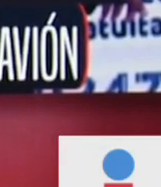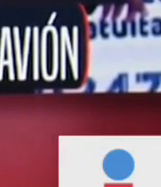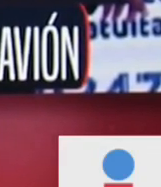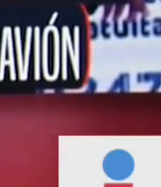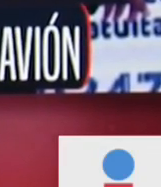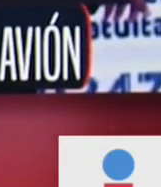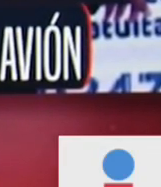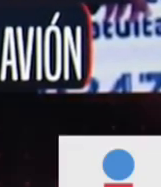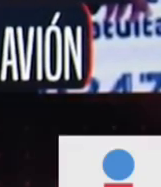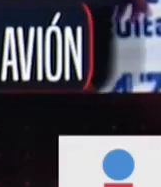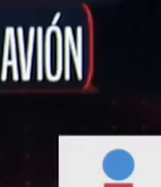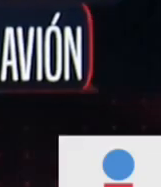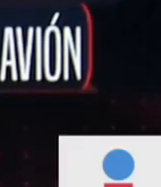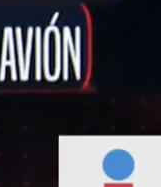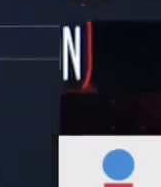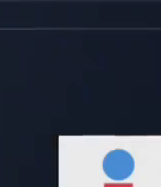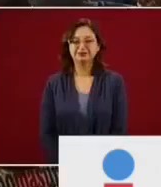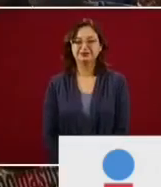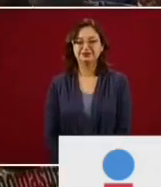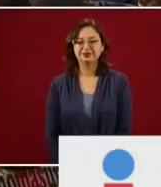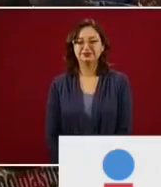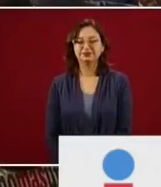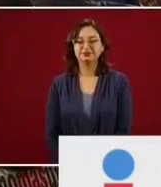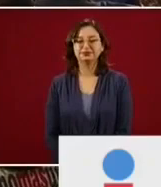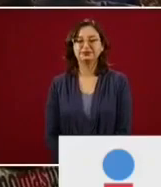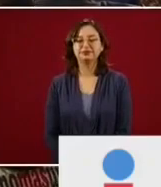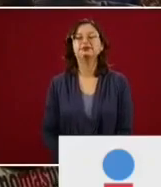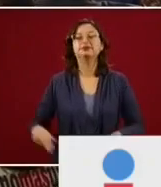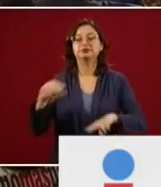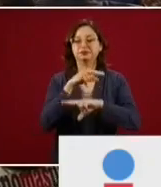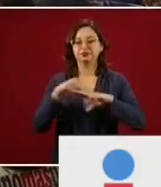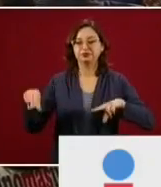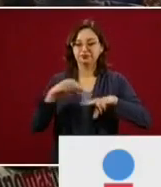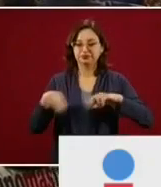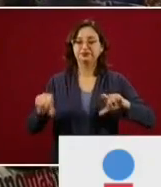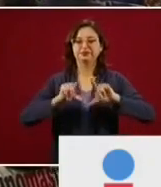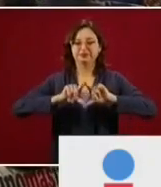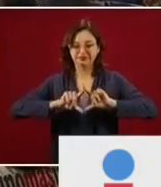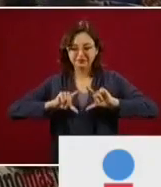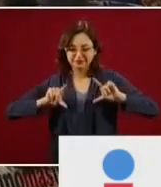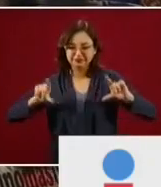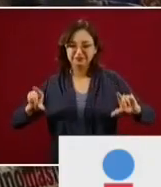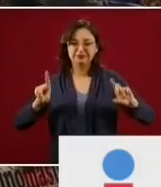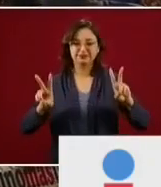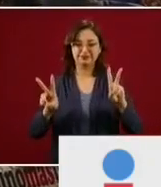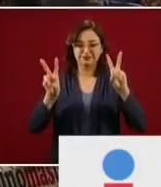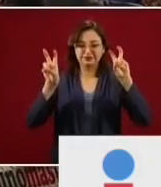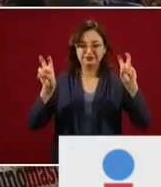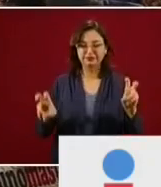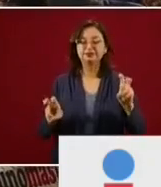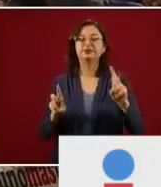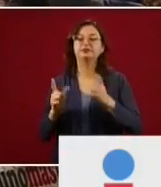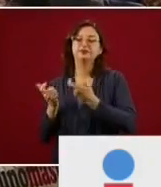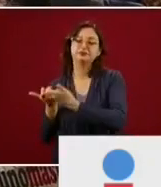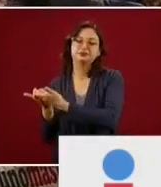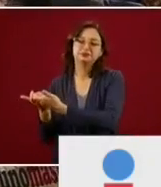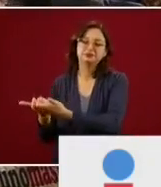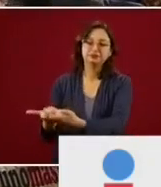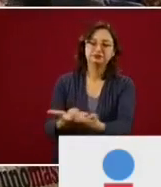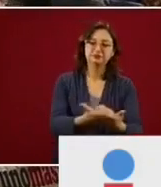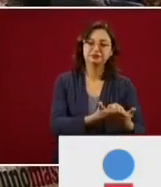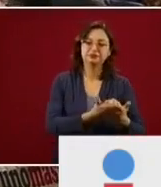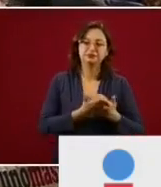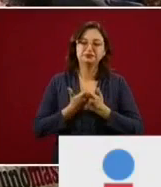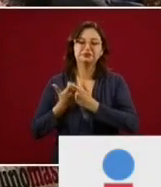concretar su propuesta en los próximos 18 días porque el presidente fijó como plazo máximo para tener un comprador el